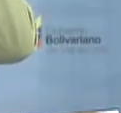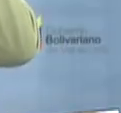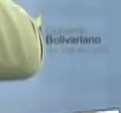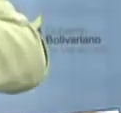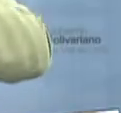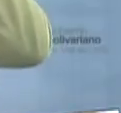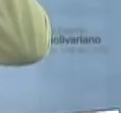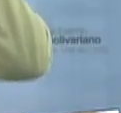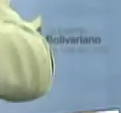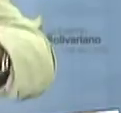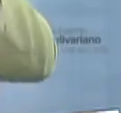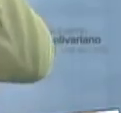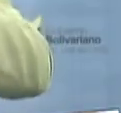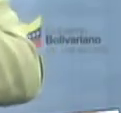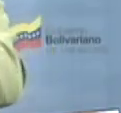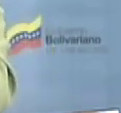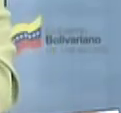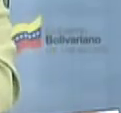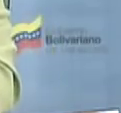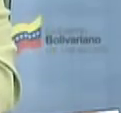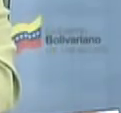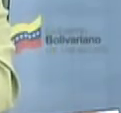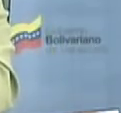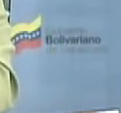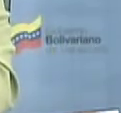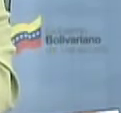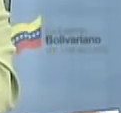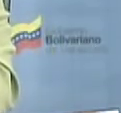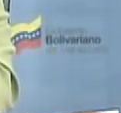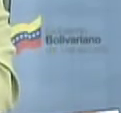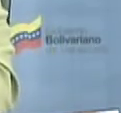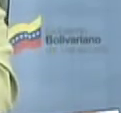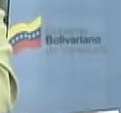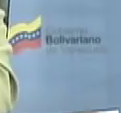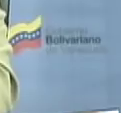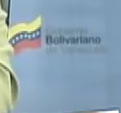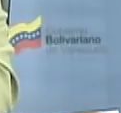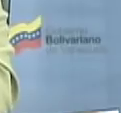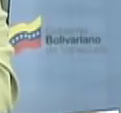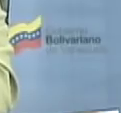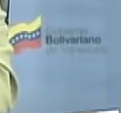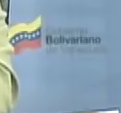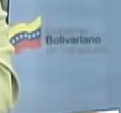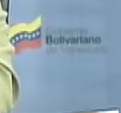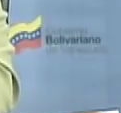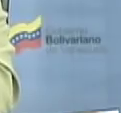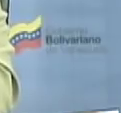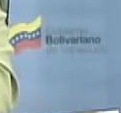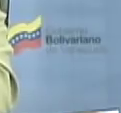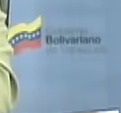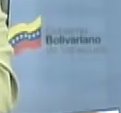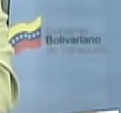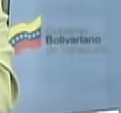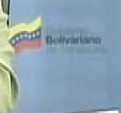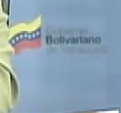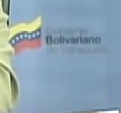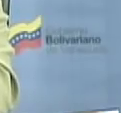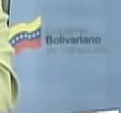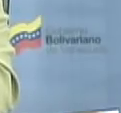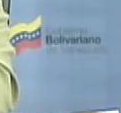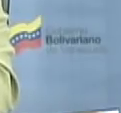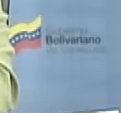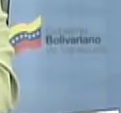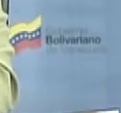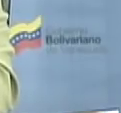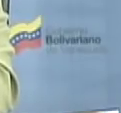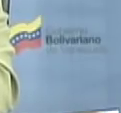económica garantizándole todo a la familia venezolana. 5 millones de familias. El plan de proteína animal.